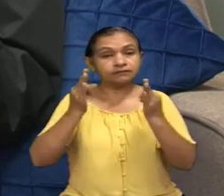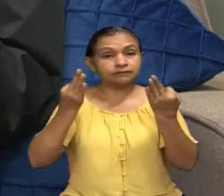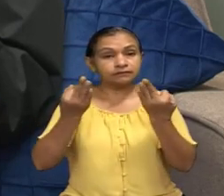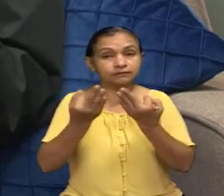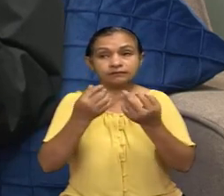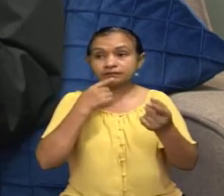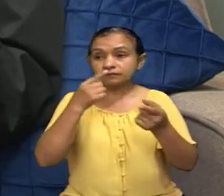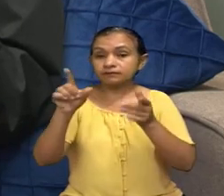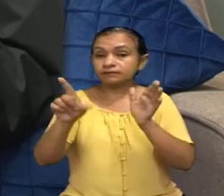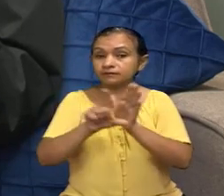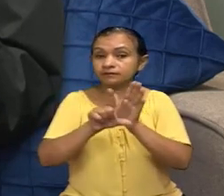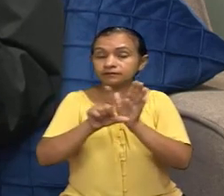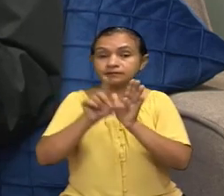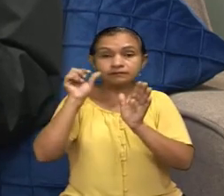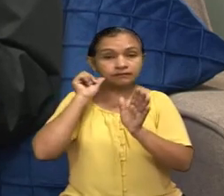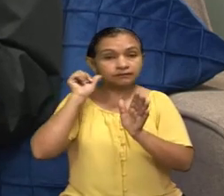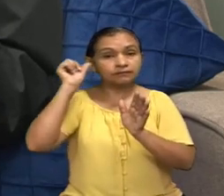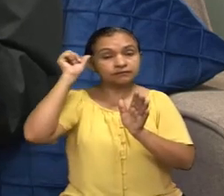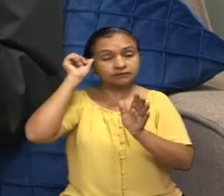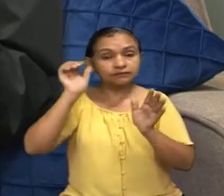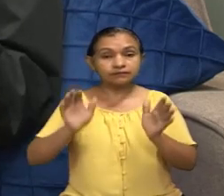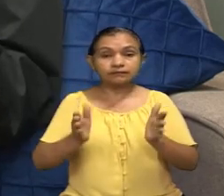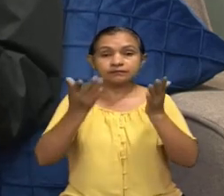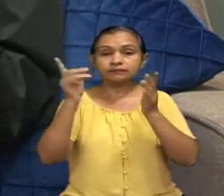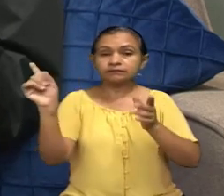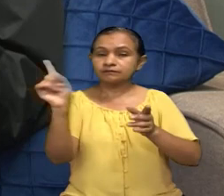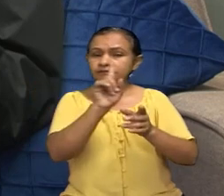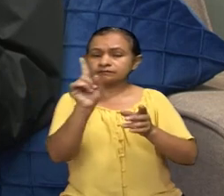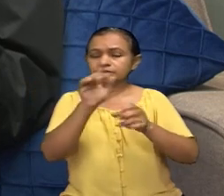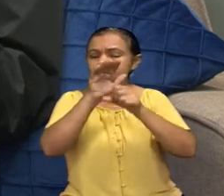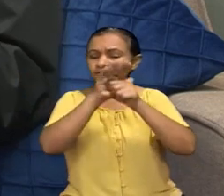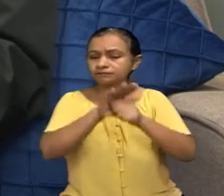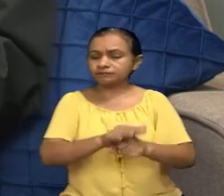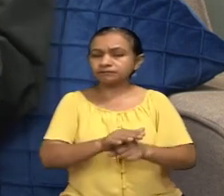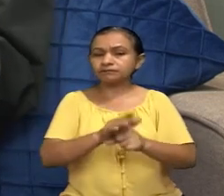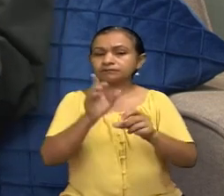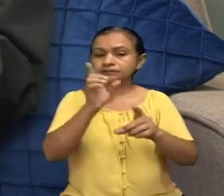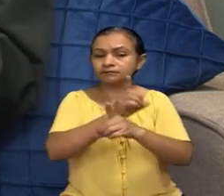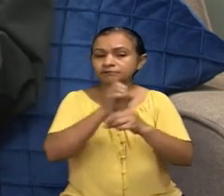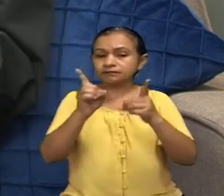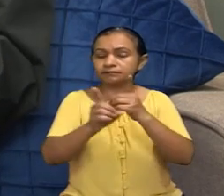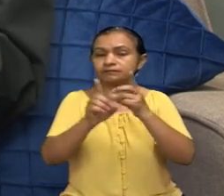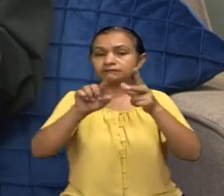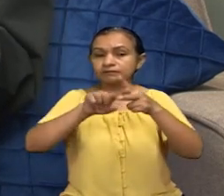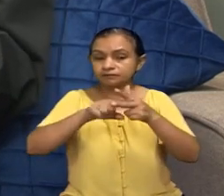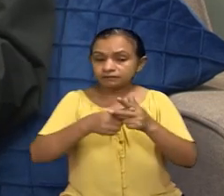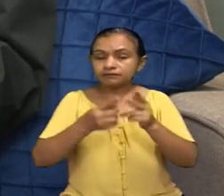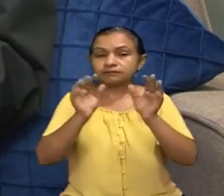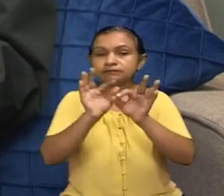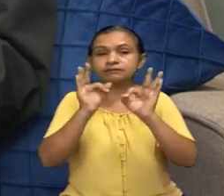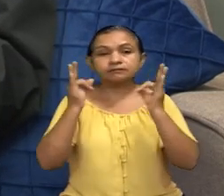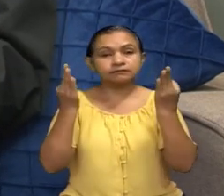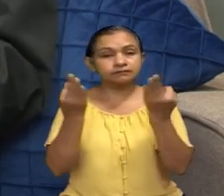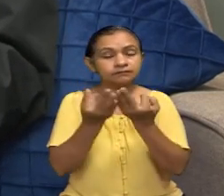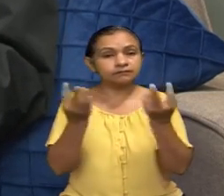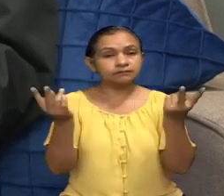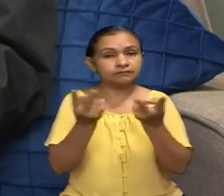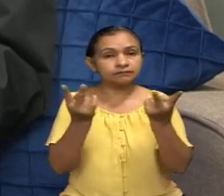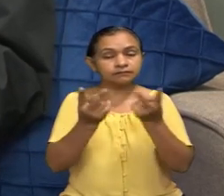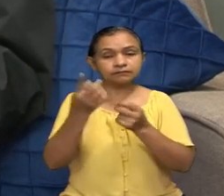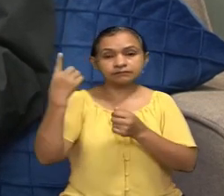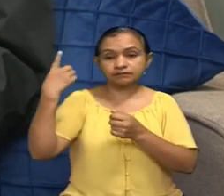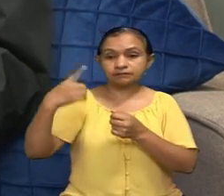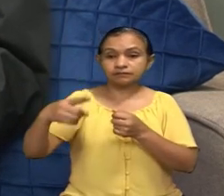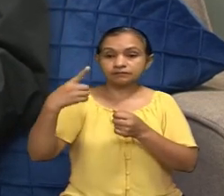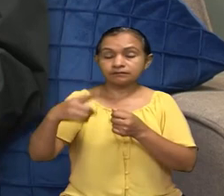la ley del adulto mayor, como el derecho a no ser discriminado, deben de empezar a vivirse en familia. El derecho a